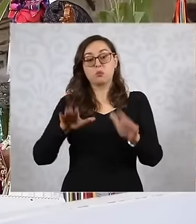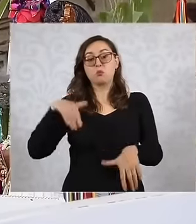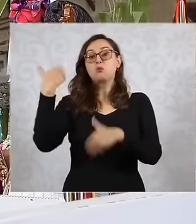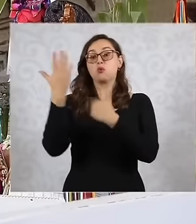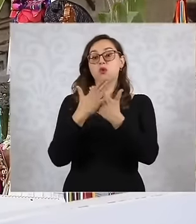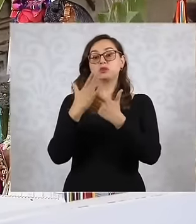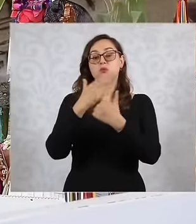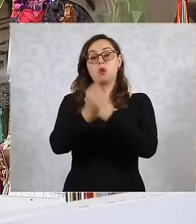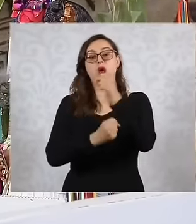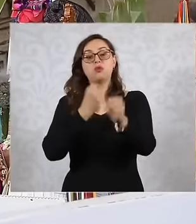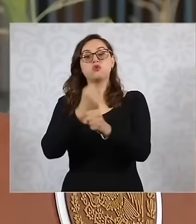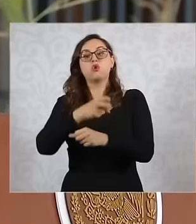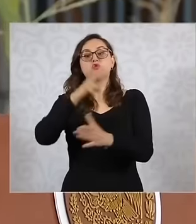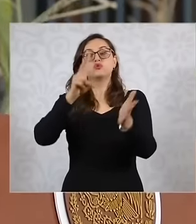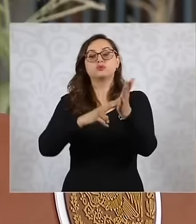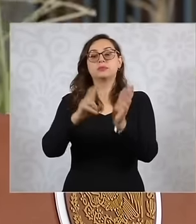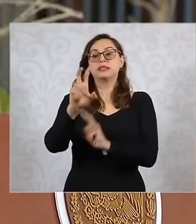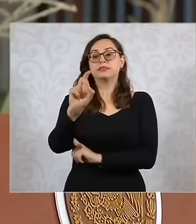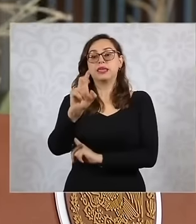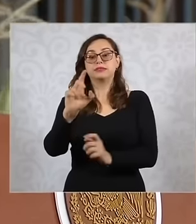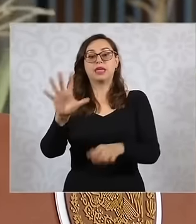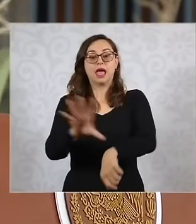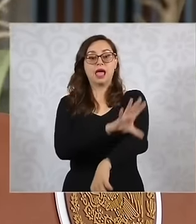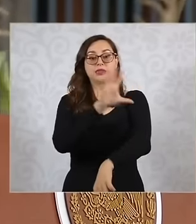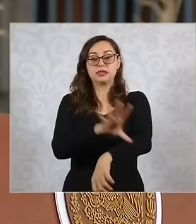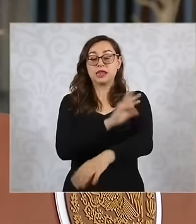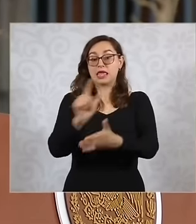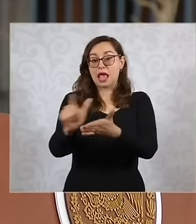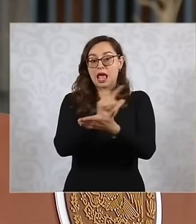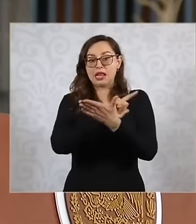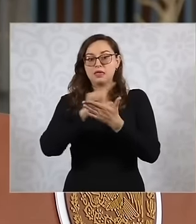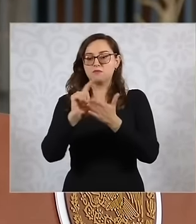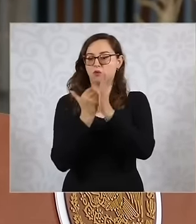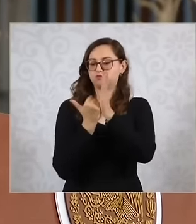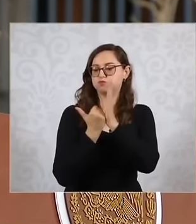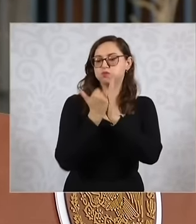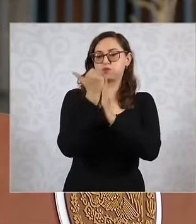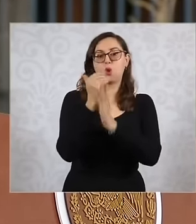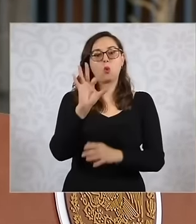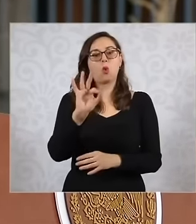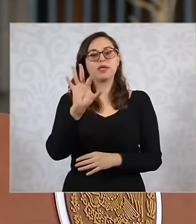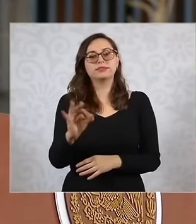2030 tengan una participación del 45%.